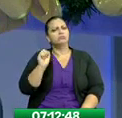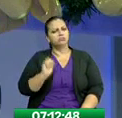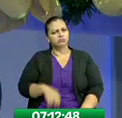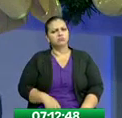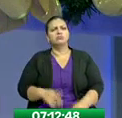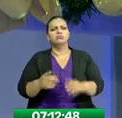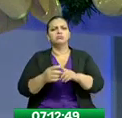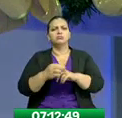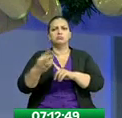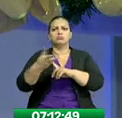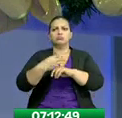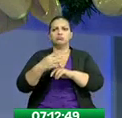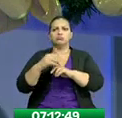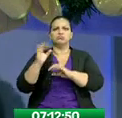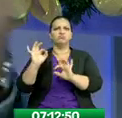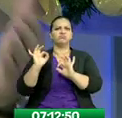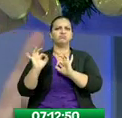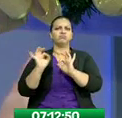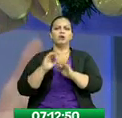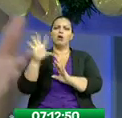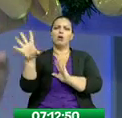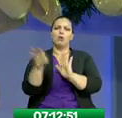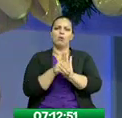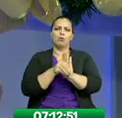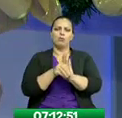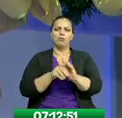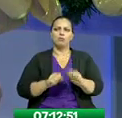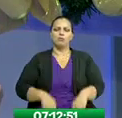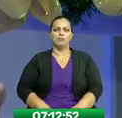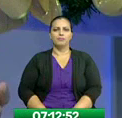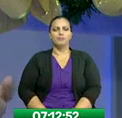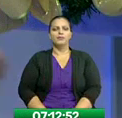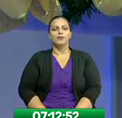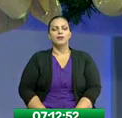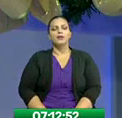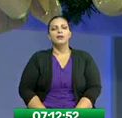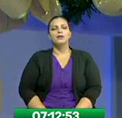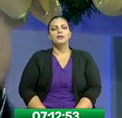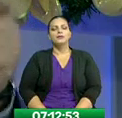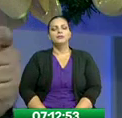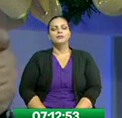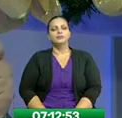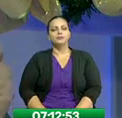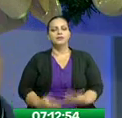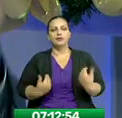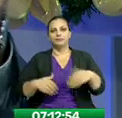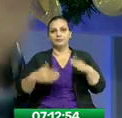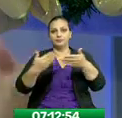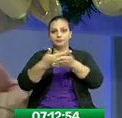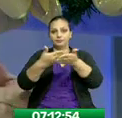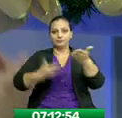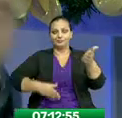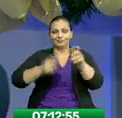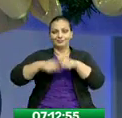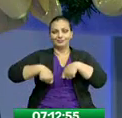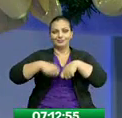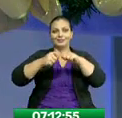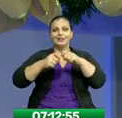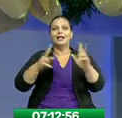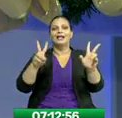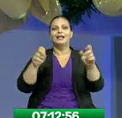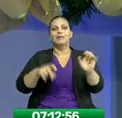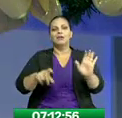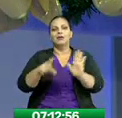ha iniciado este proceso. Ya adjudicamos un contrato, por ejemplo, para el registro civil, cédula inteligente y cédula